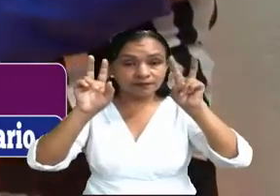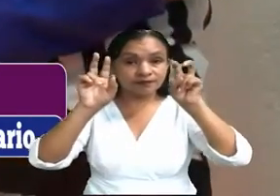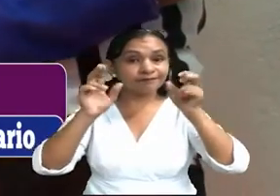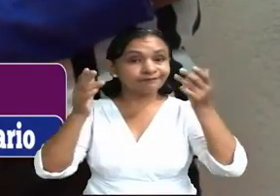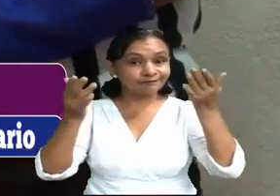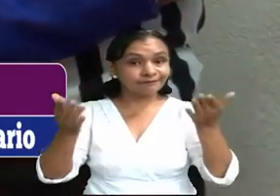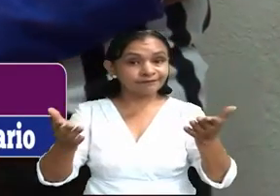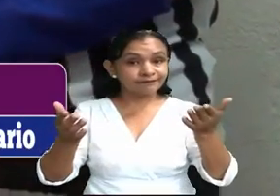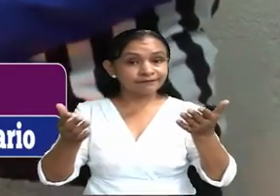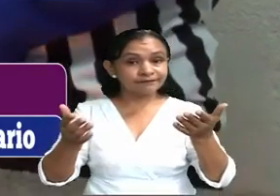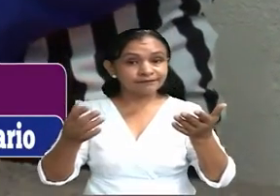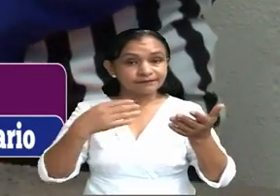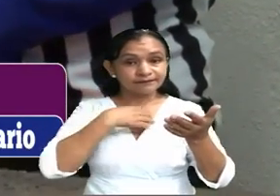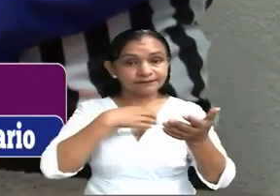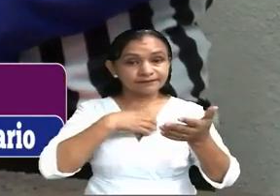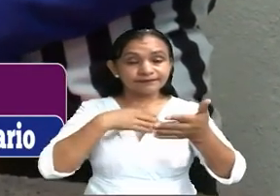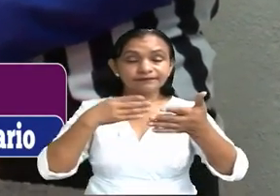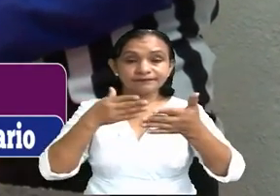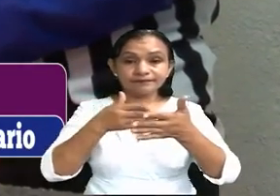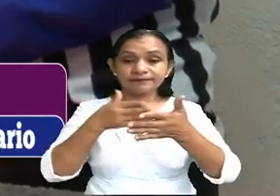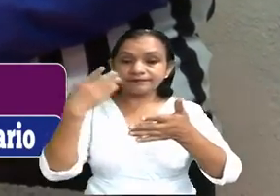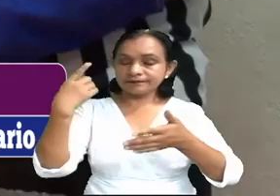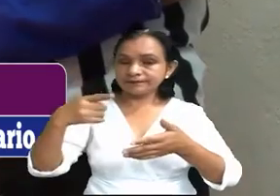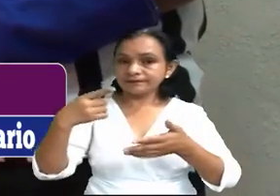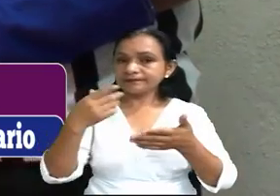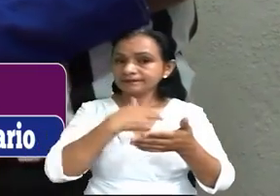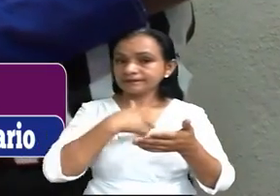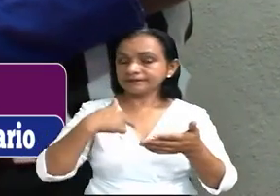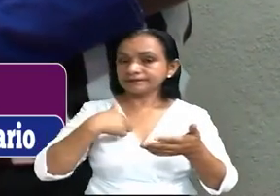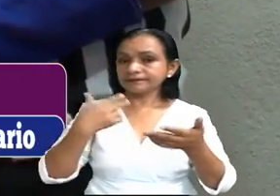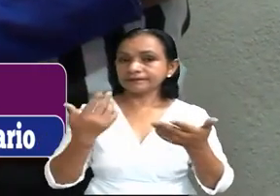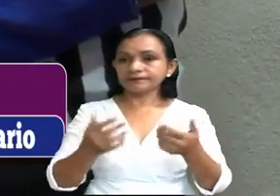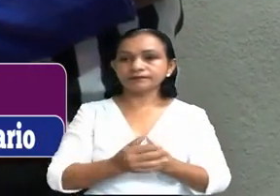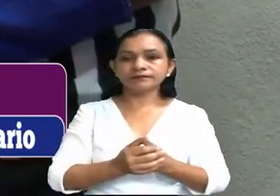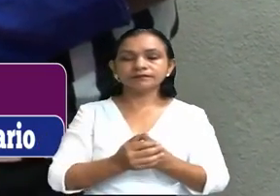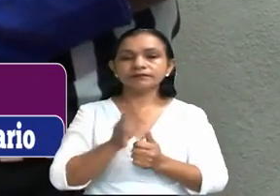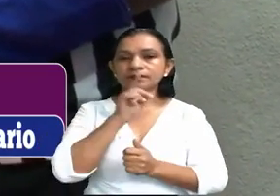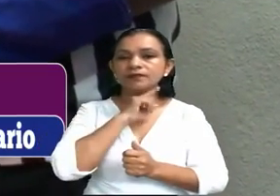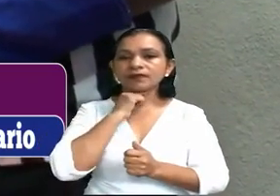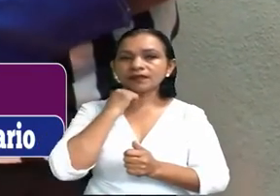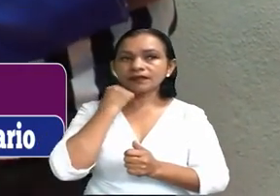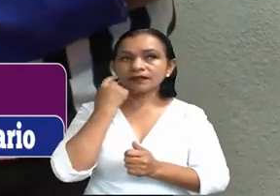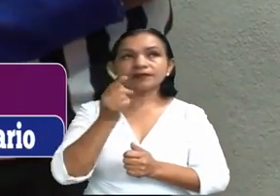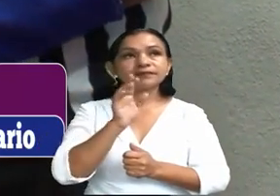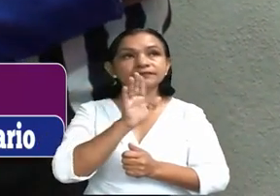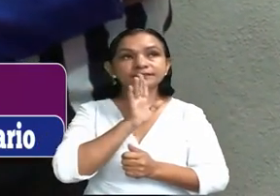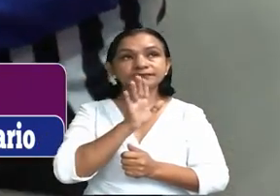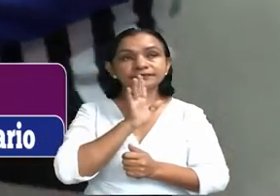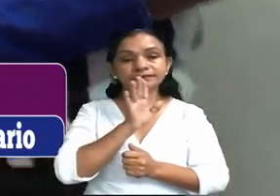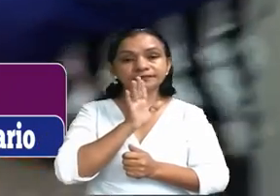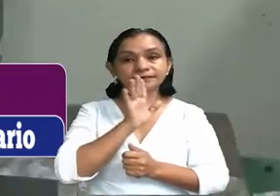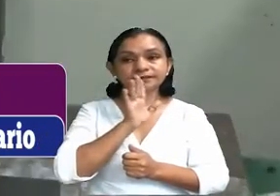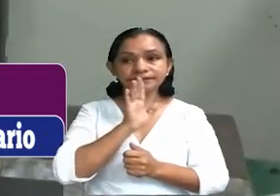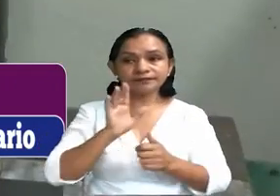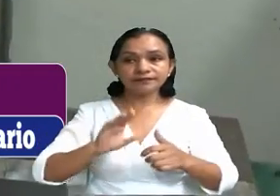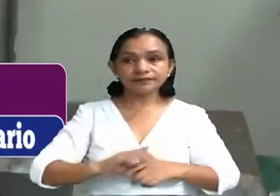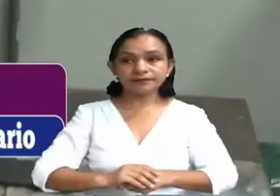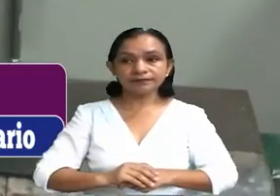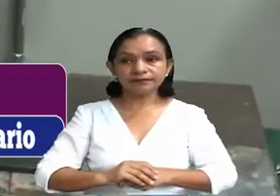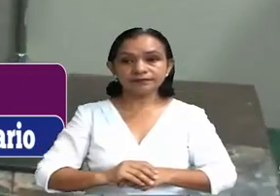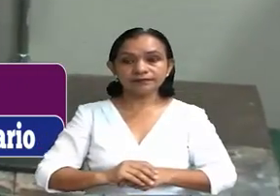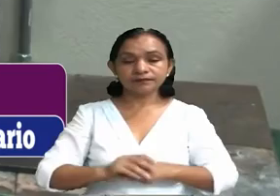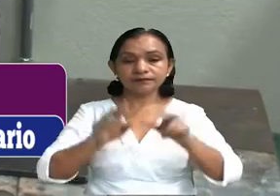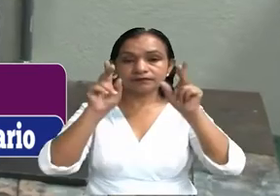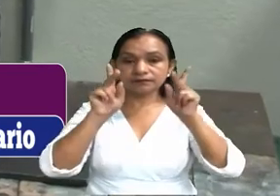también marca la pauta en cuanto a las líneas de atenciones, ¿no es así? Efectivamente, estamos hablando de que